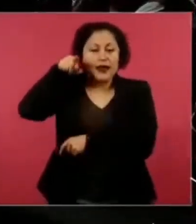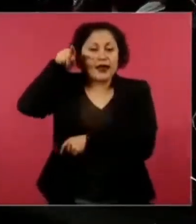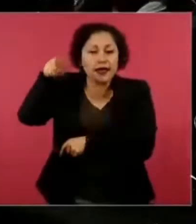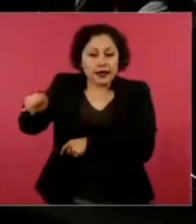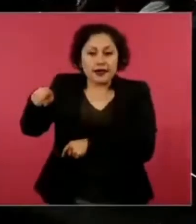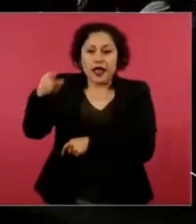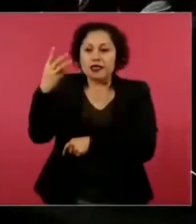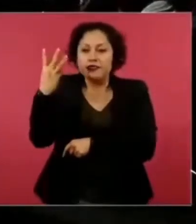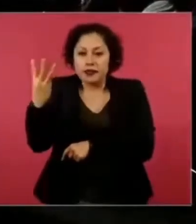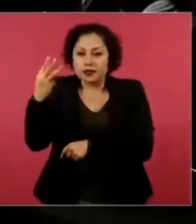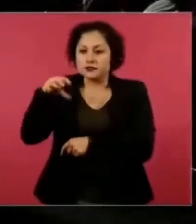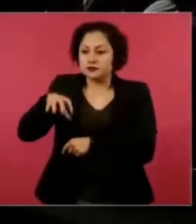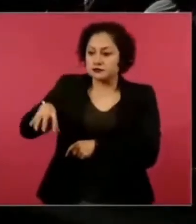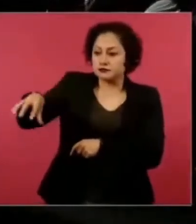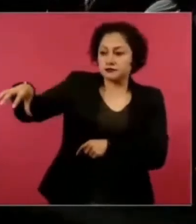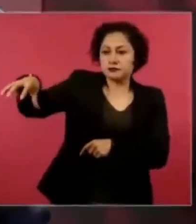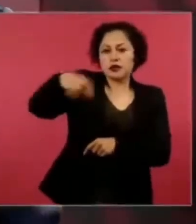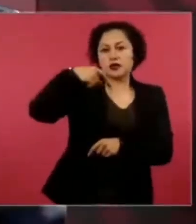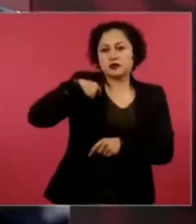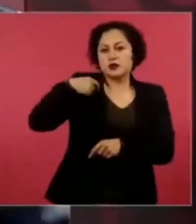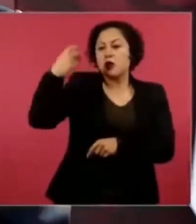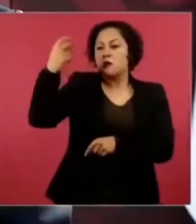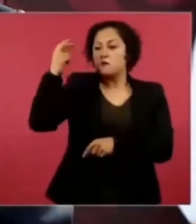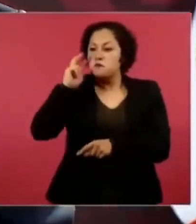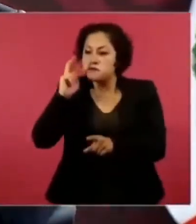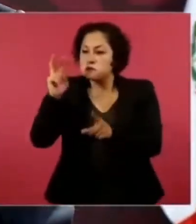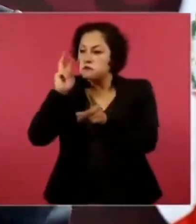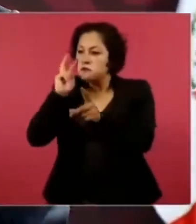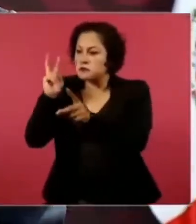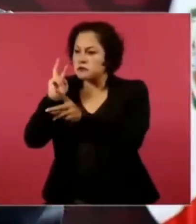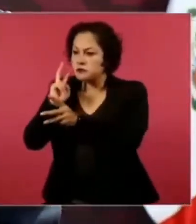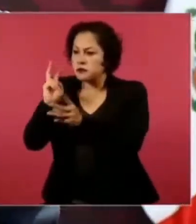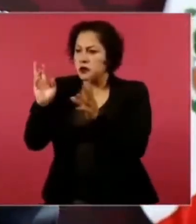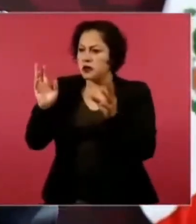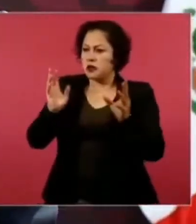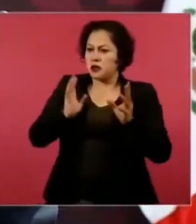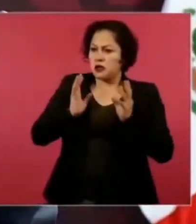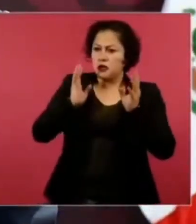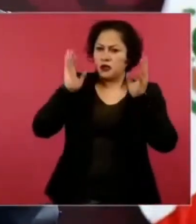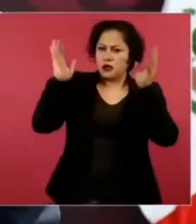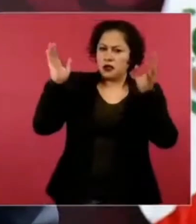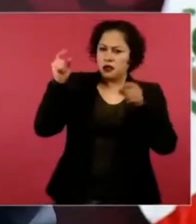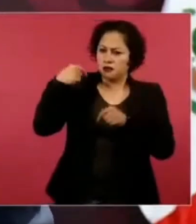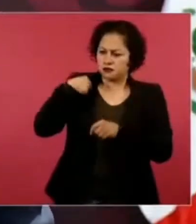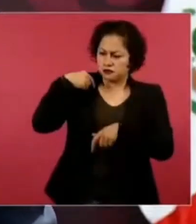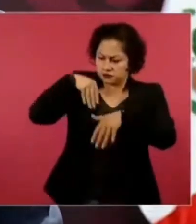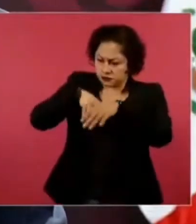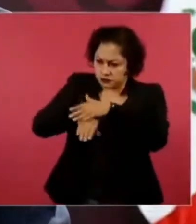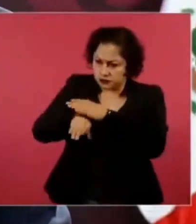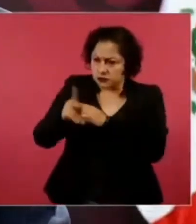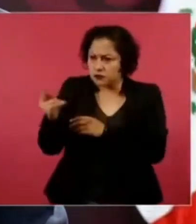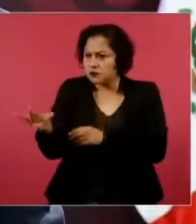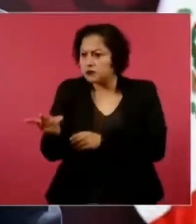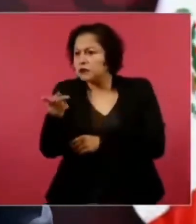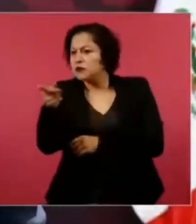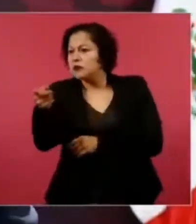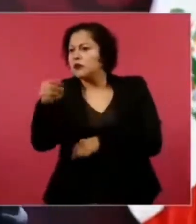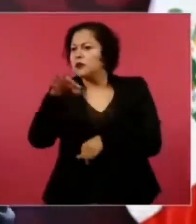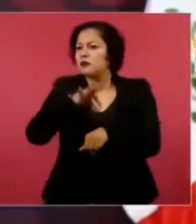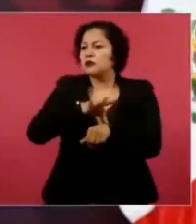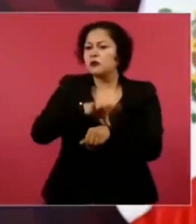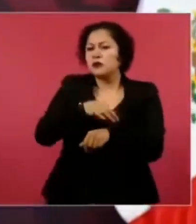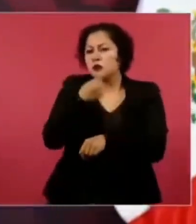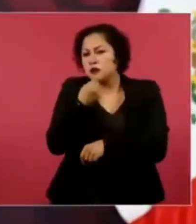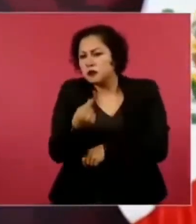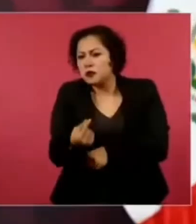podiencas que tienen reduce de discriminación por Y así, por ejemplo, en